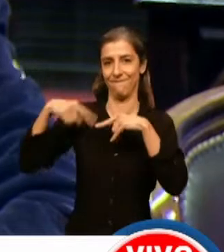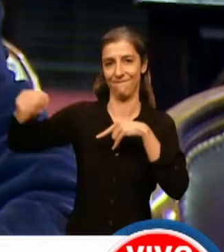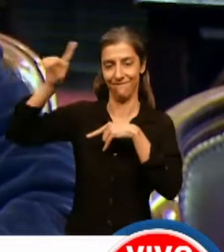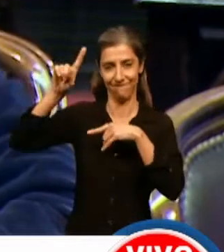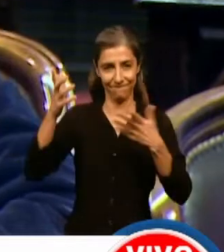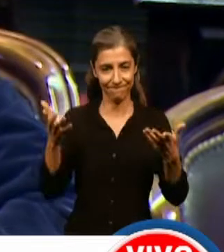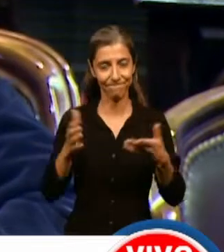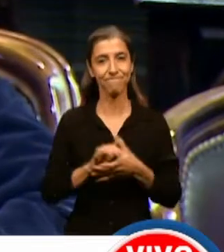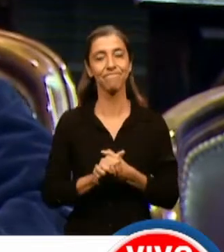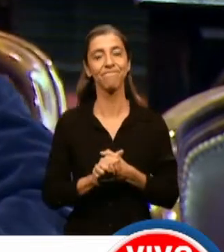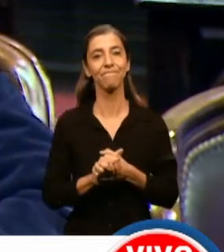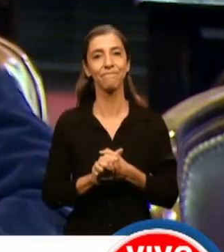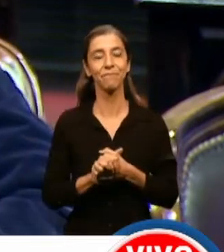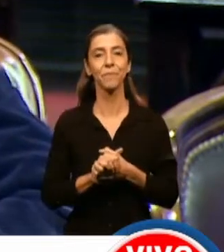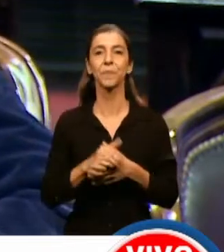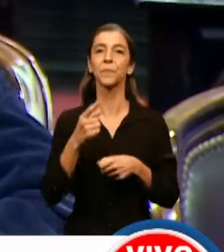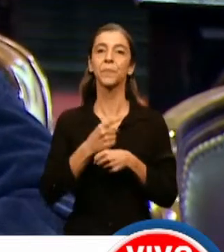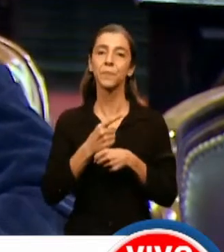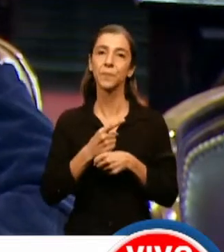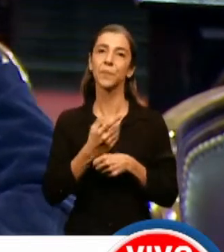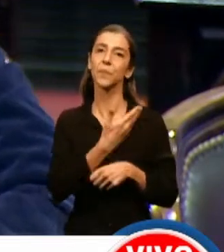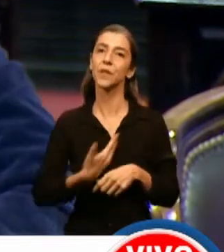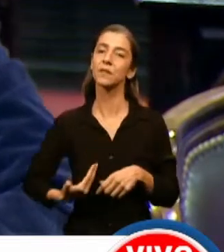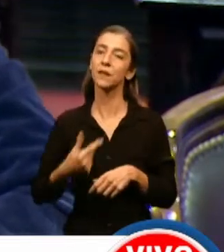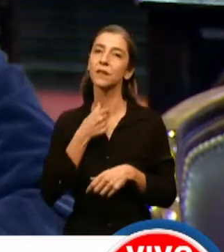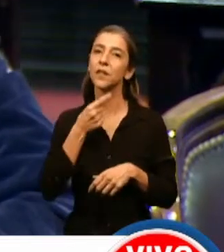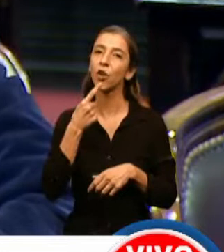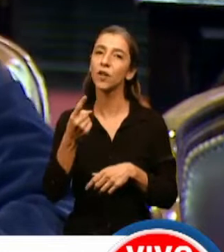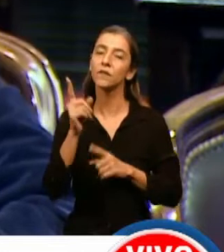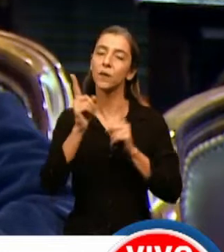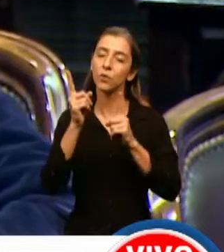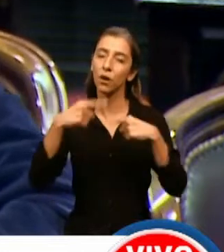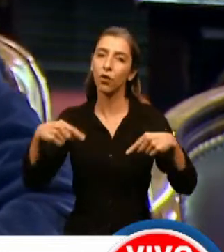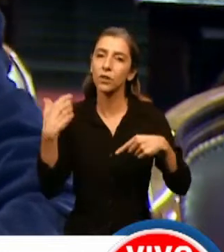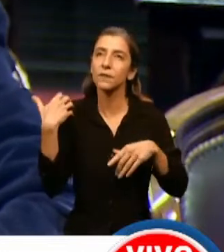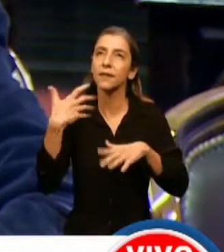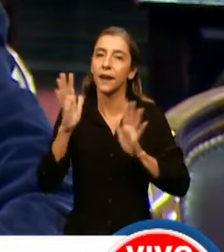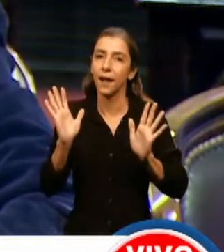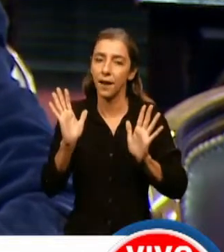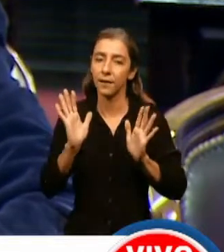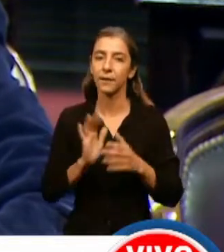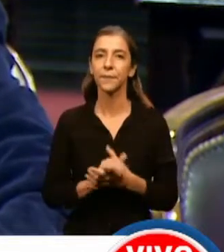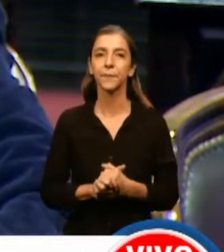En primer lugar, presidente, quisiera hacer algunas observaciones generales,